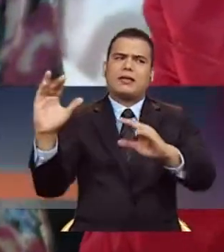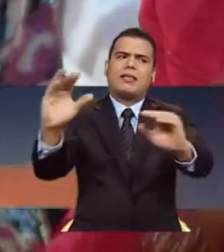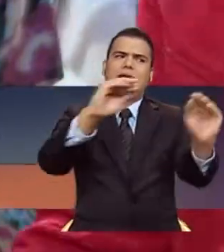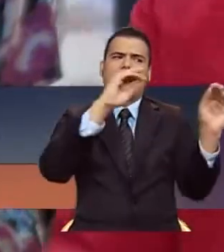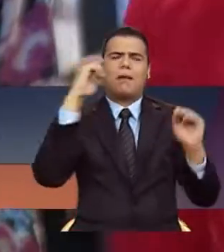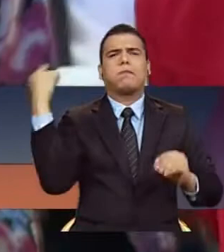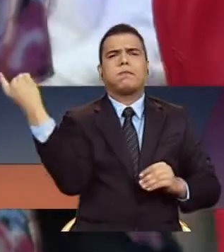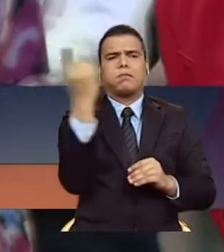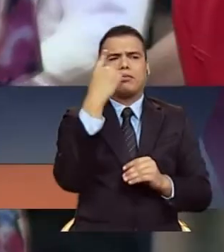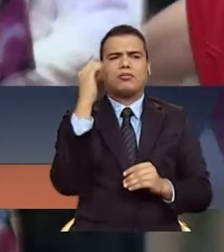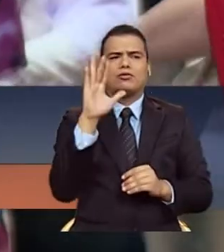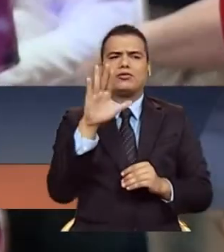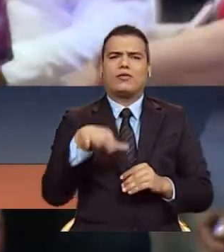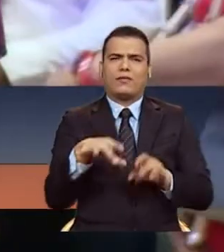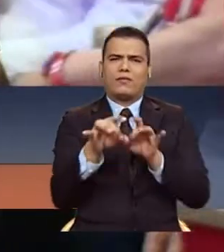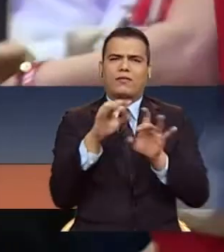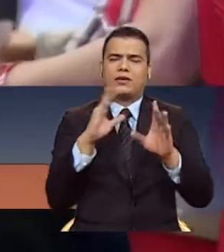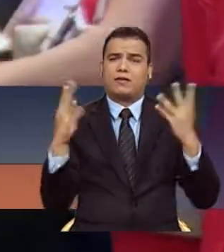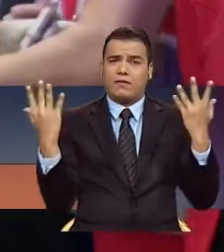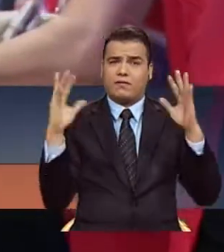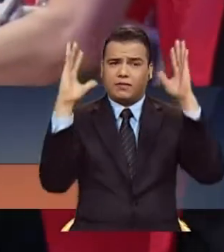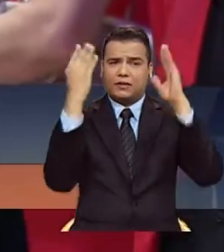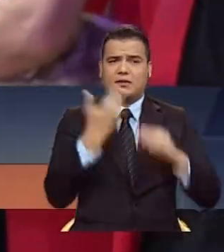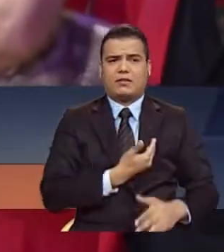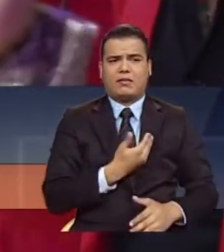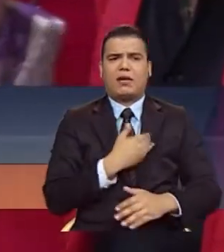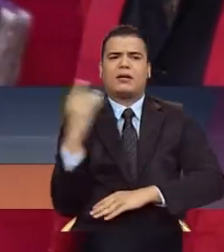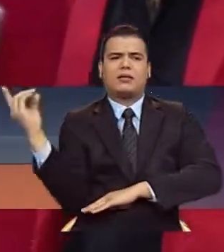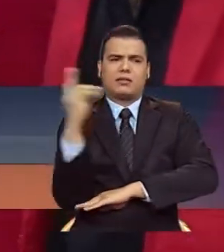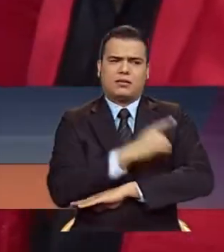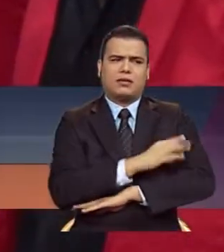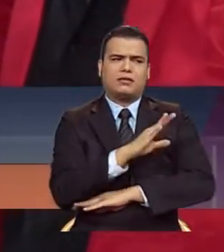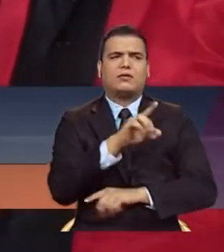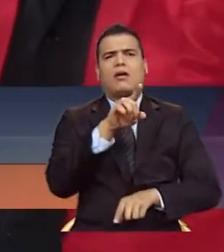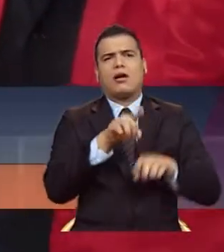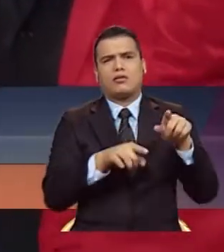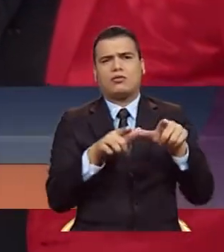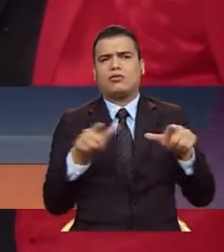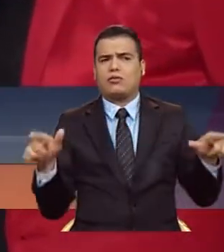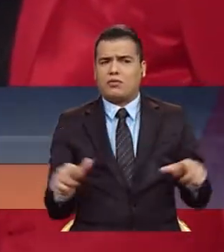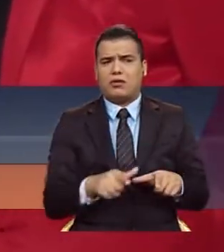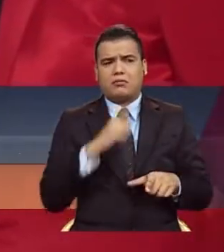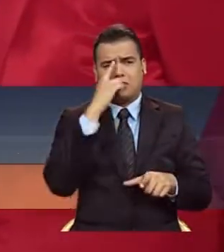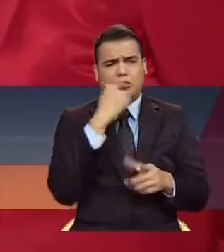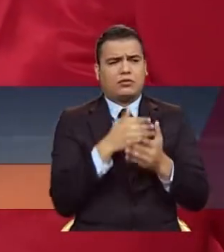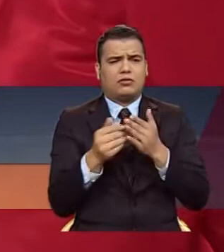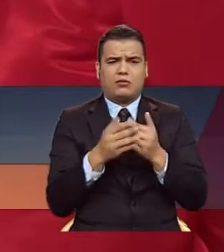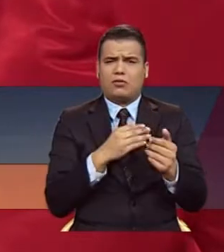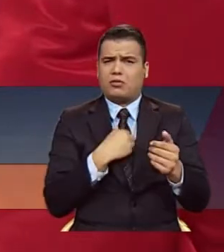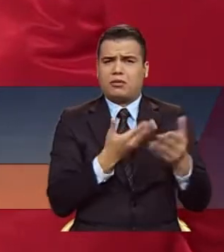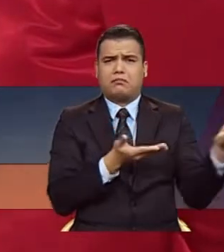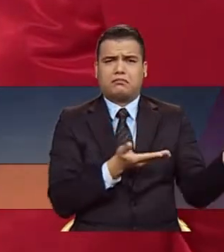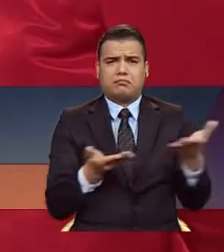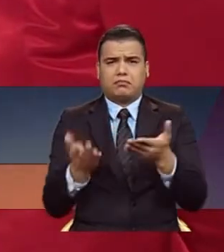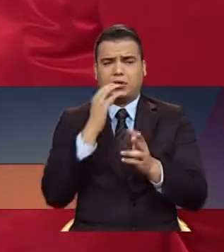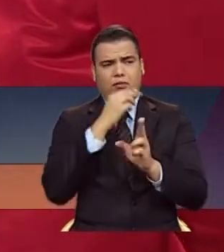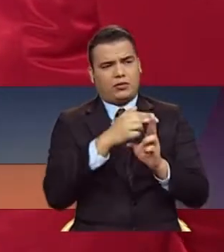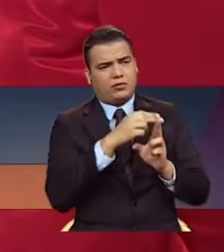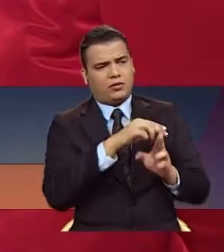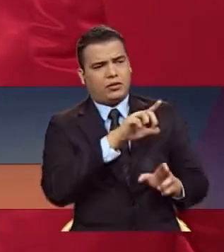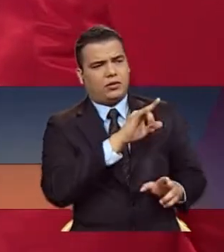más en esta celebración del Día de la Madre. Sin embargo, algunos establecimientos no se han dejado afectar por esta norma. Es el caso de Luis